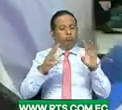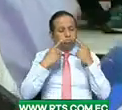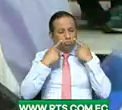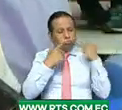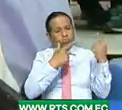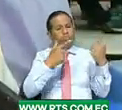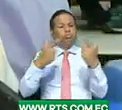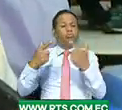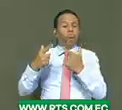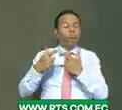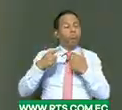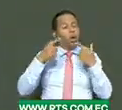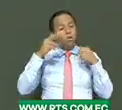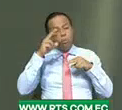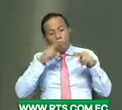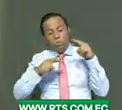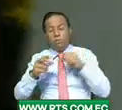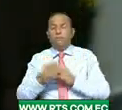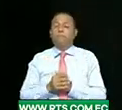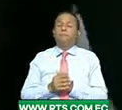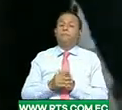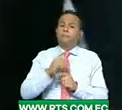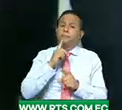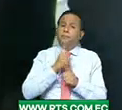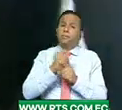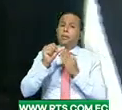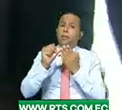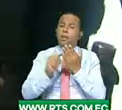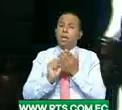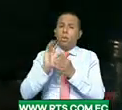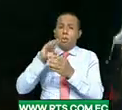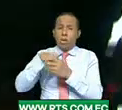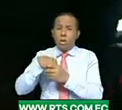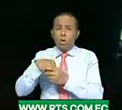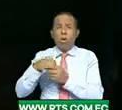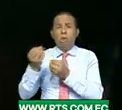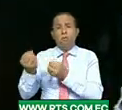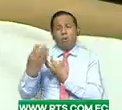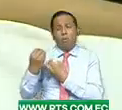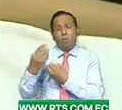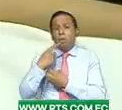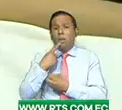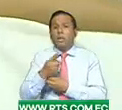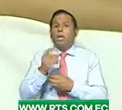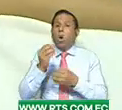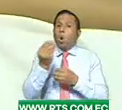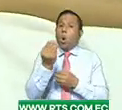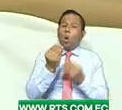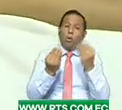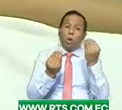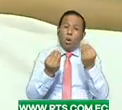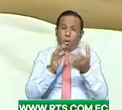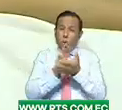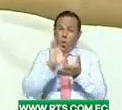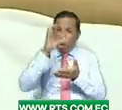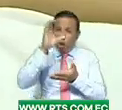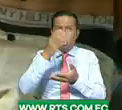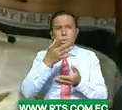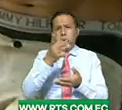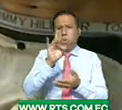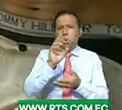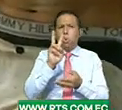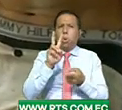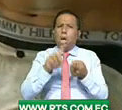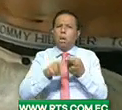haber patrullaje. Según reportes que maneja el Ministerio del Interior, los jóvenes que ya salen de los colegios entre 18 a 25 años